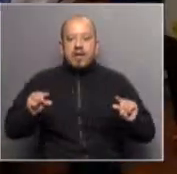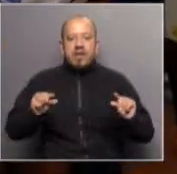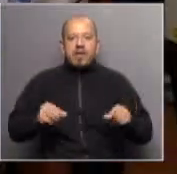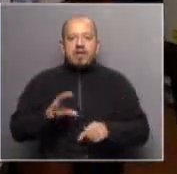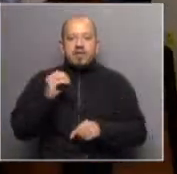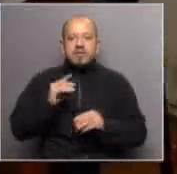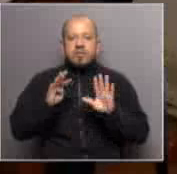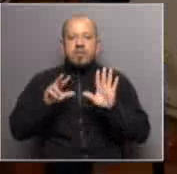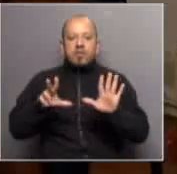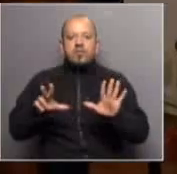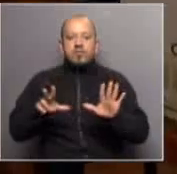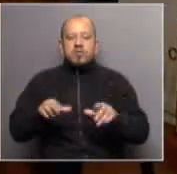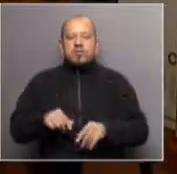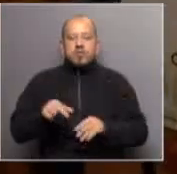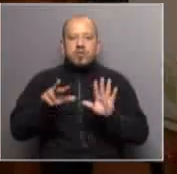098-899-895. Dale,